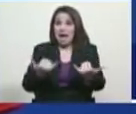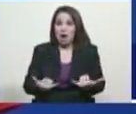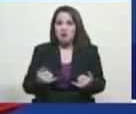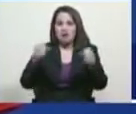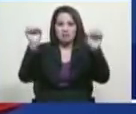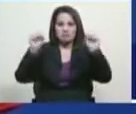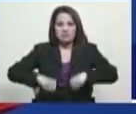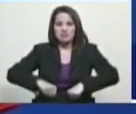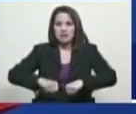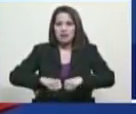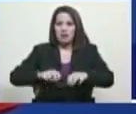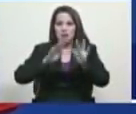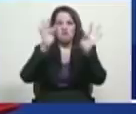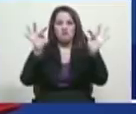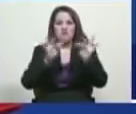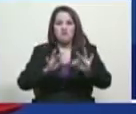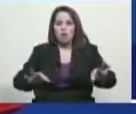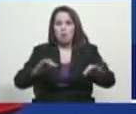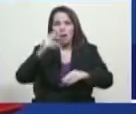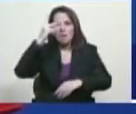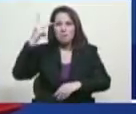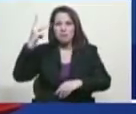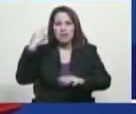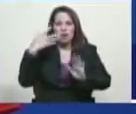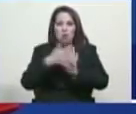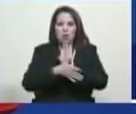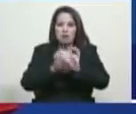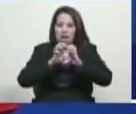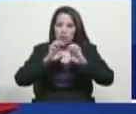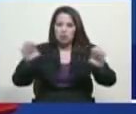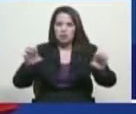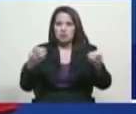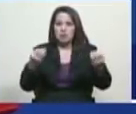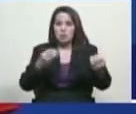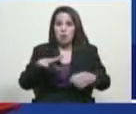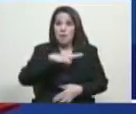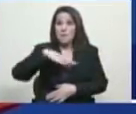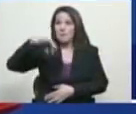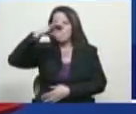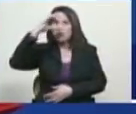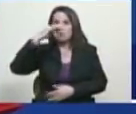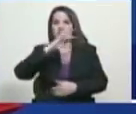pedagógico, auténticamente revolucionario, porque su espíritu y su fuerza